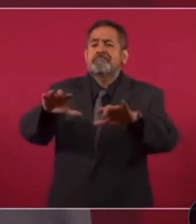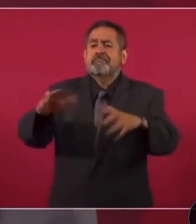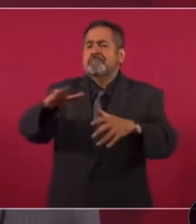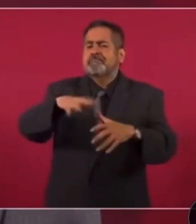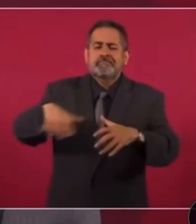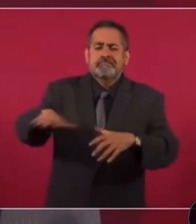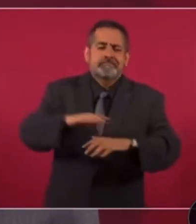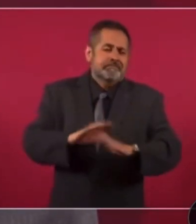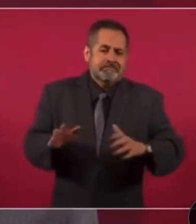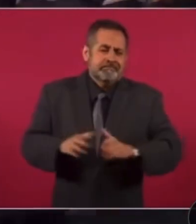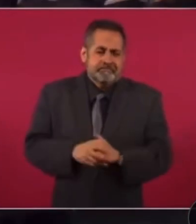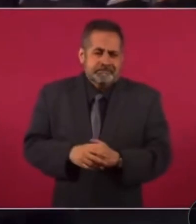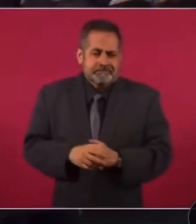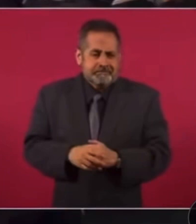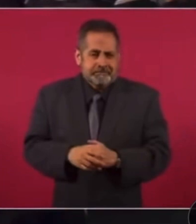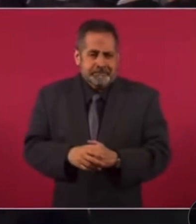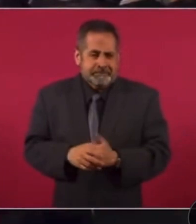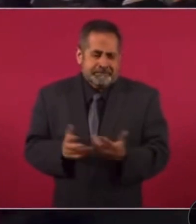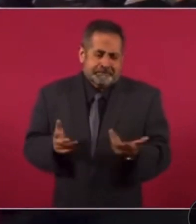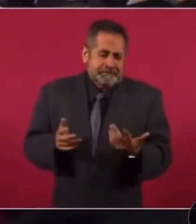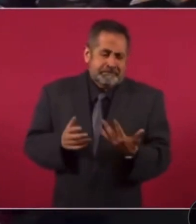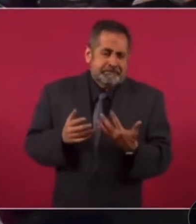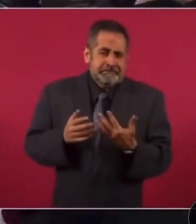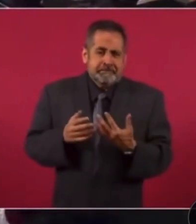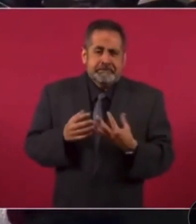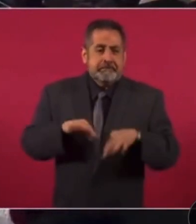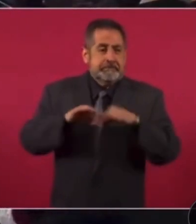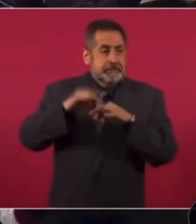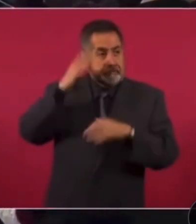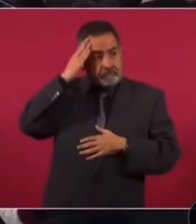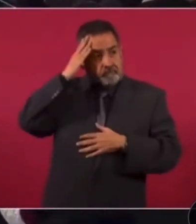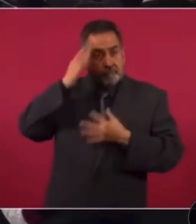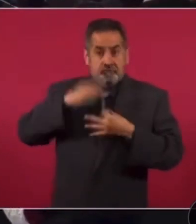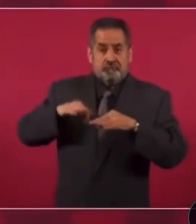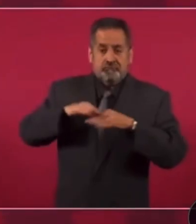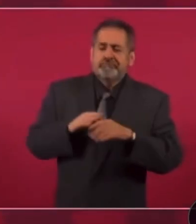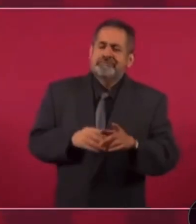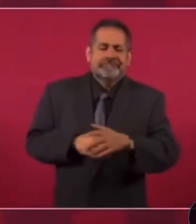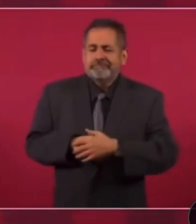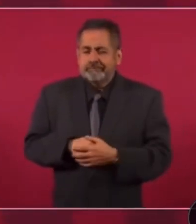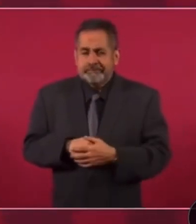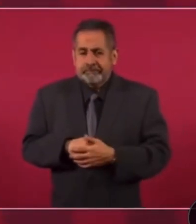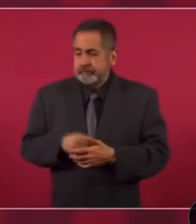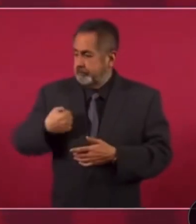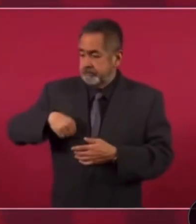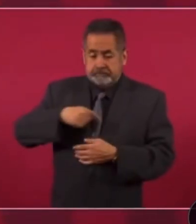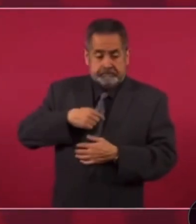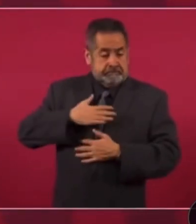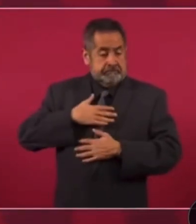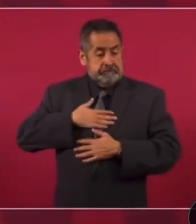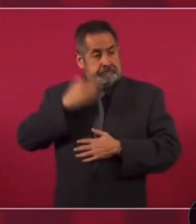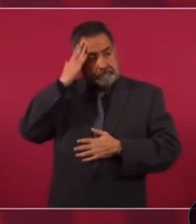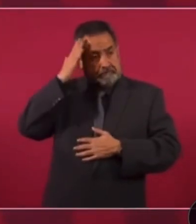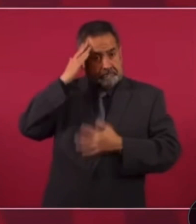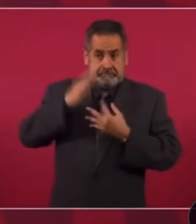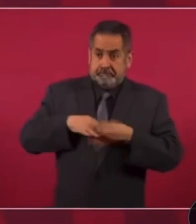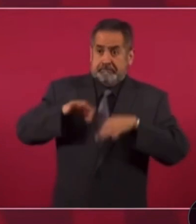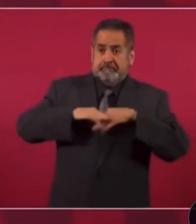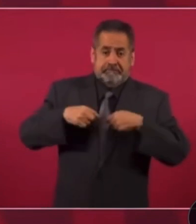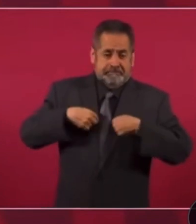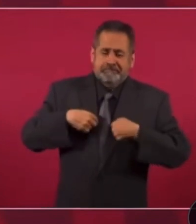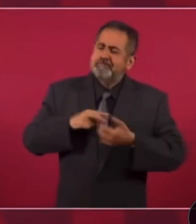Ya no son tan importantes los dirigentes. No somos tan importantes.